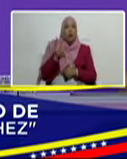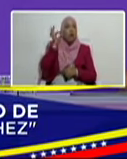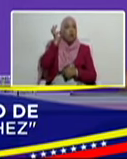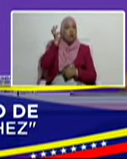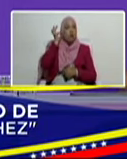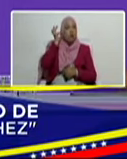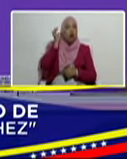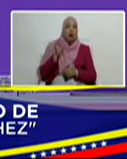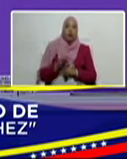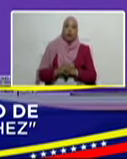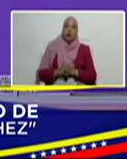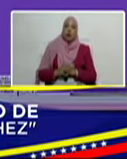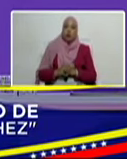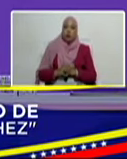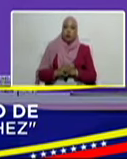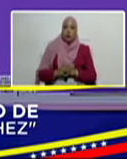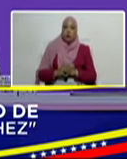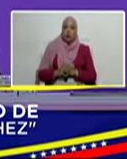Coromoto.